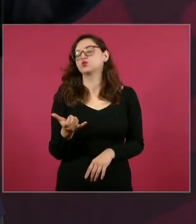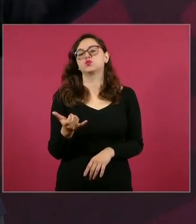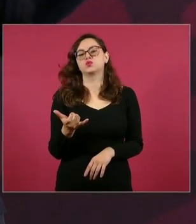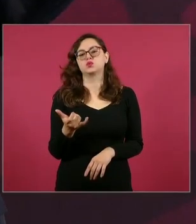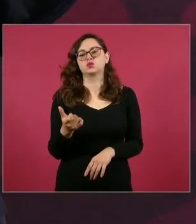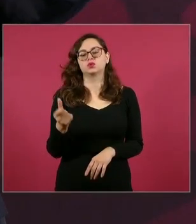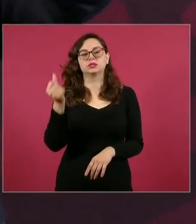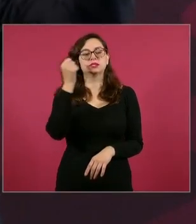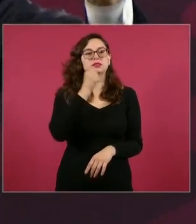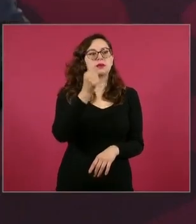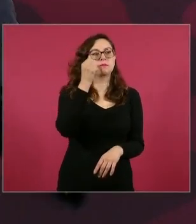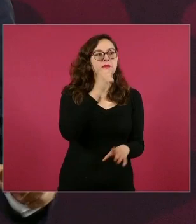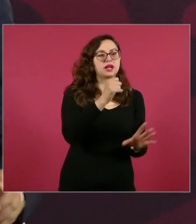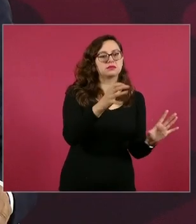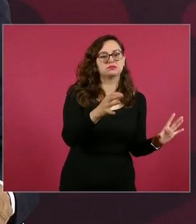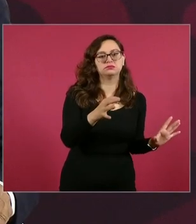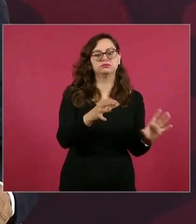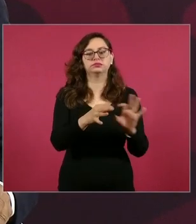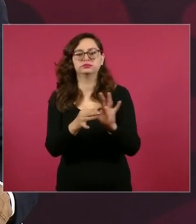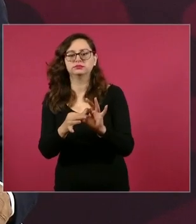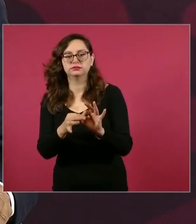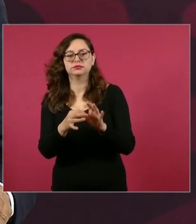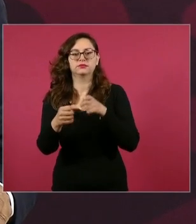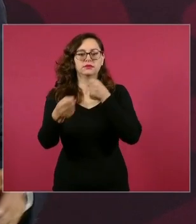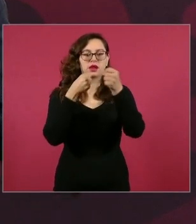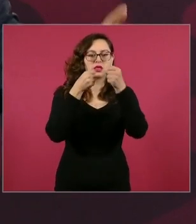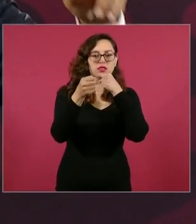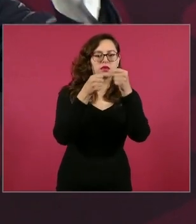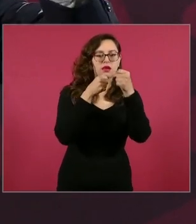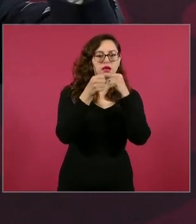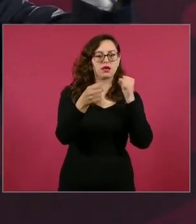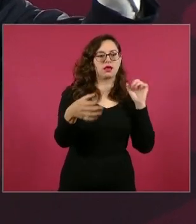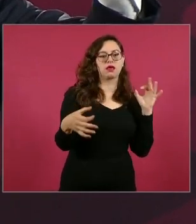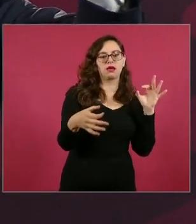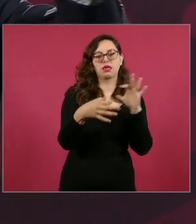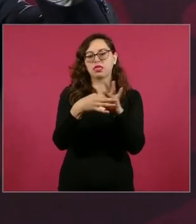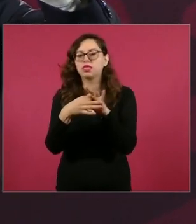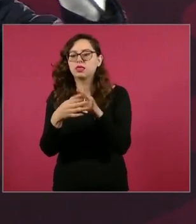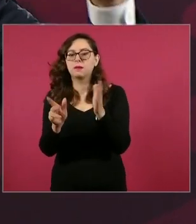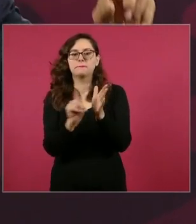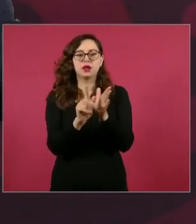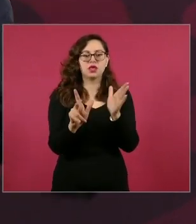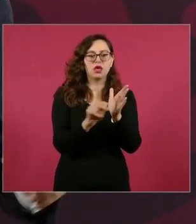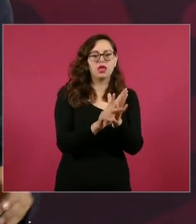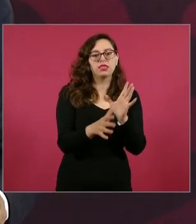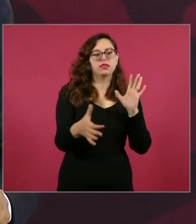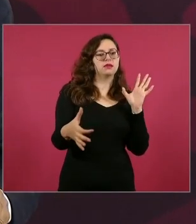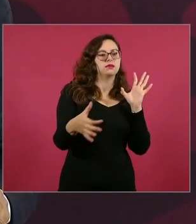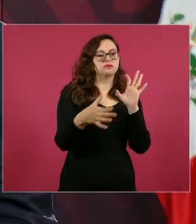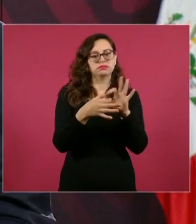vinculados a los medios sobre todo en los últimos tiempos